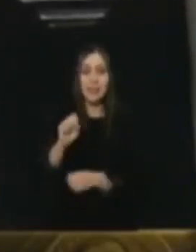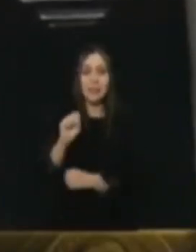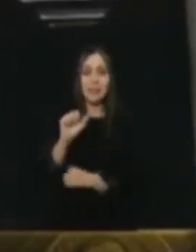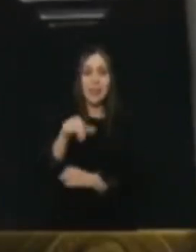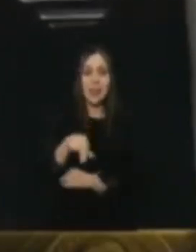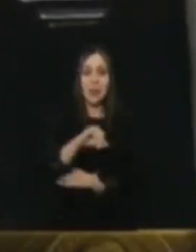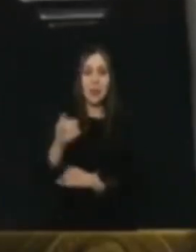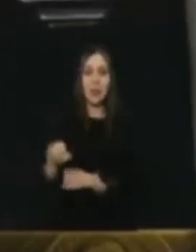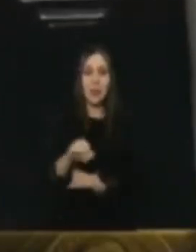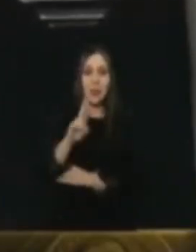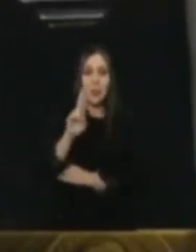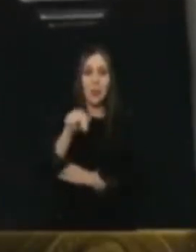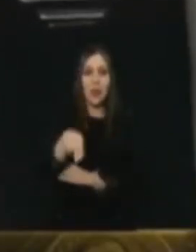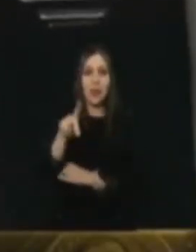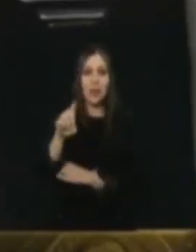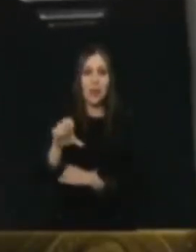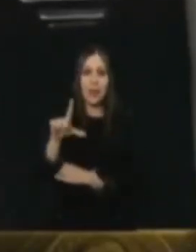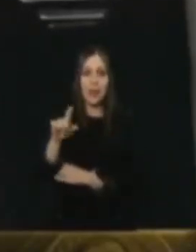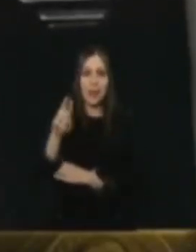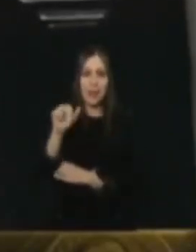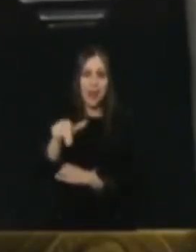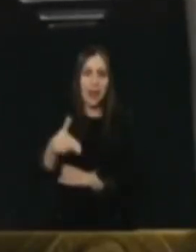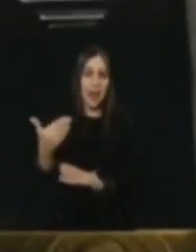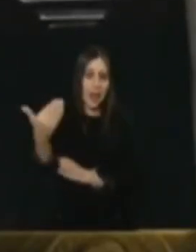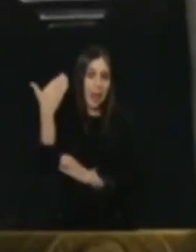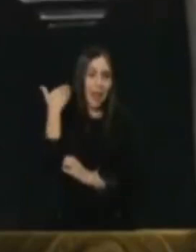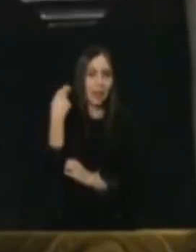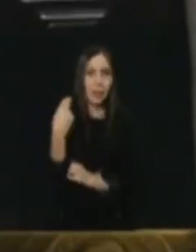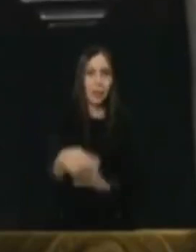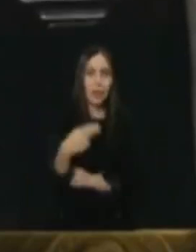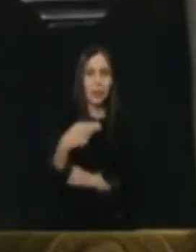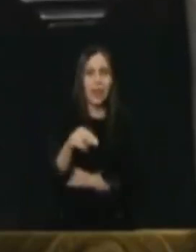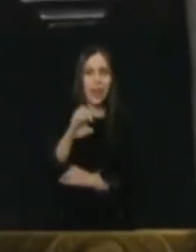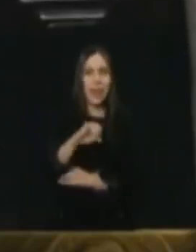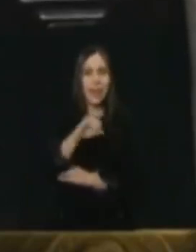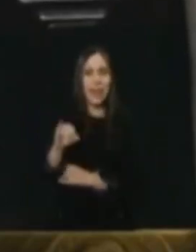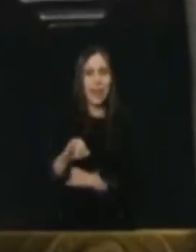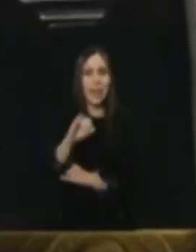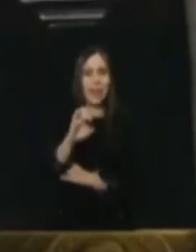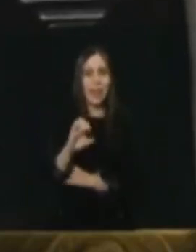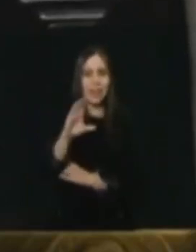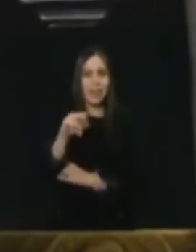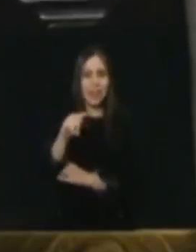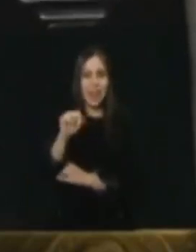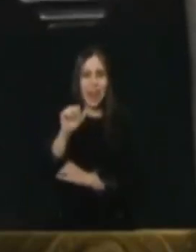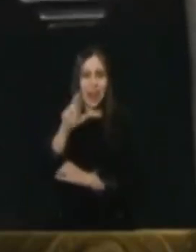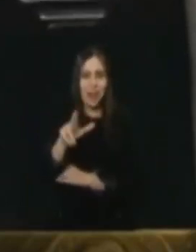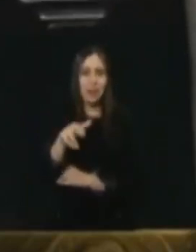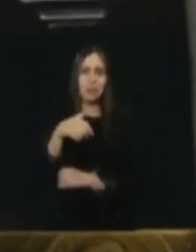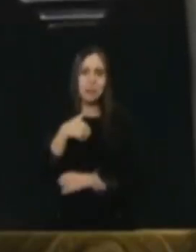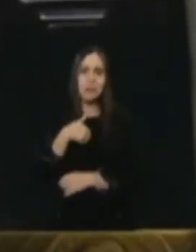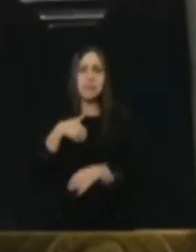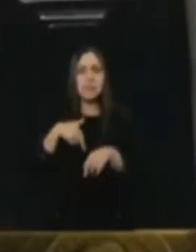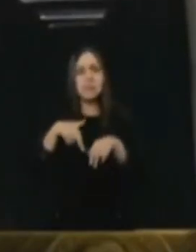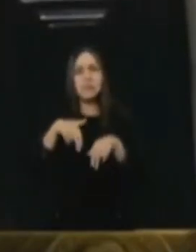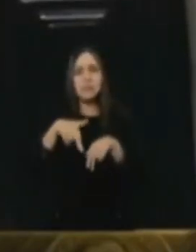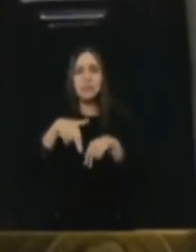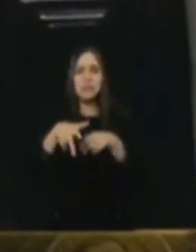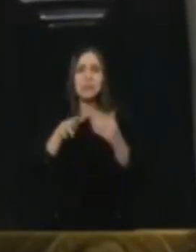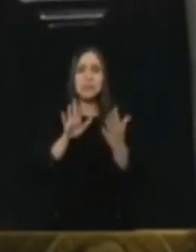llamaba el eje central Lázaro Cárdenas, caminé entre personajes